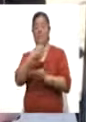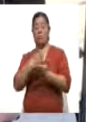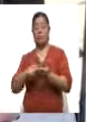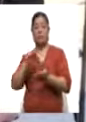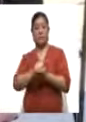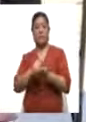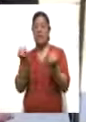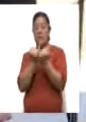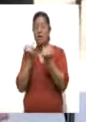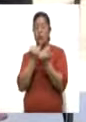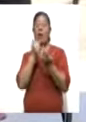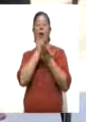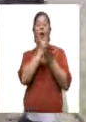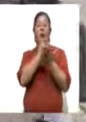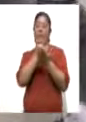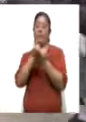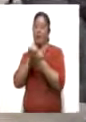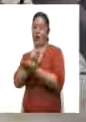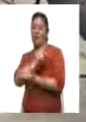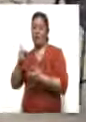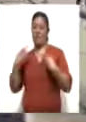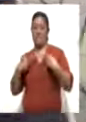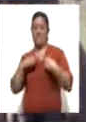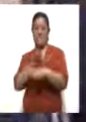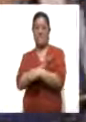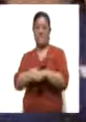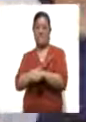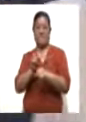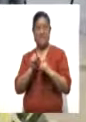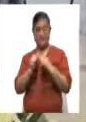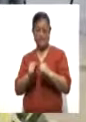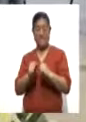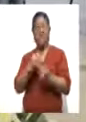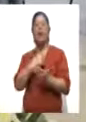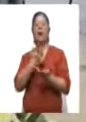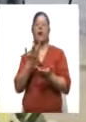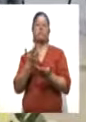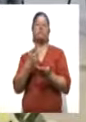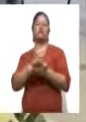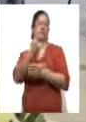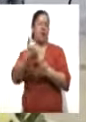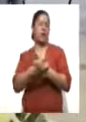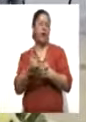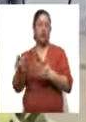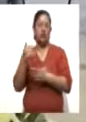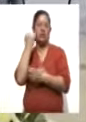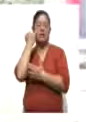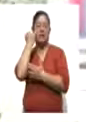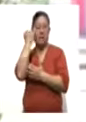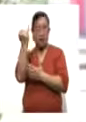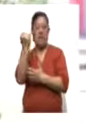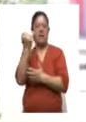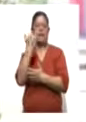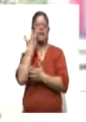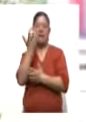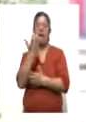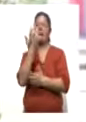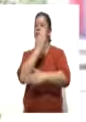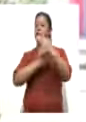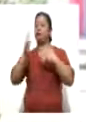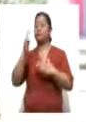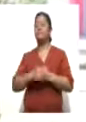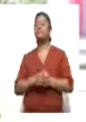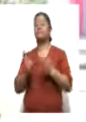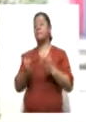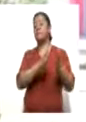podrá apoyar a los beneficiarios a consolidar sus proyectos productivos. Por su parte, el titular de la Secretaría de Políticas Públicas y del